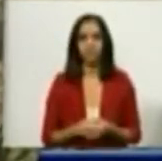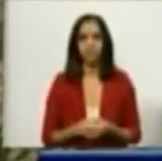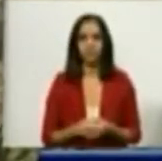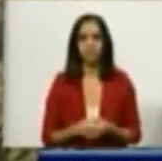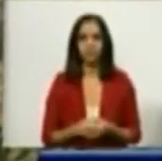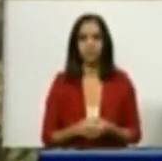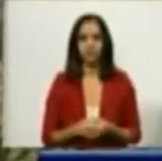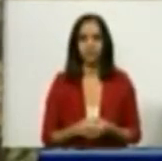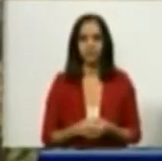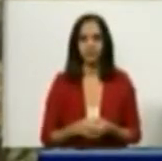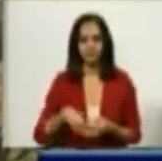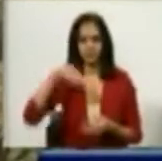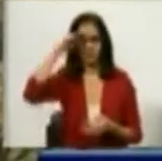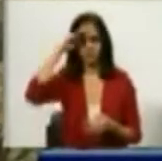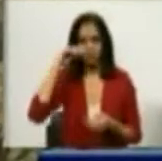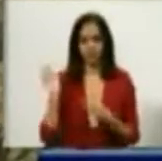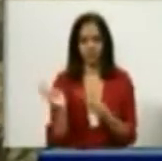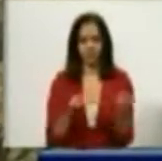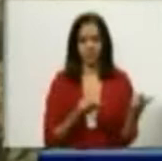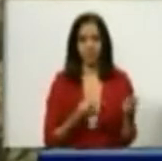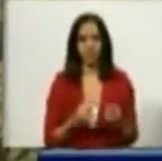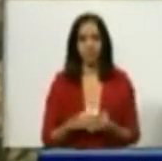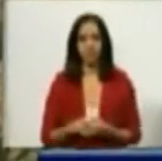biotocuyo y elipse